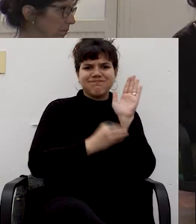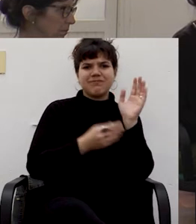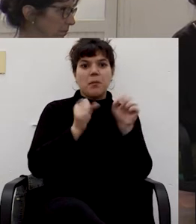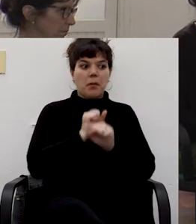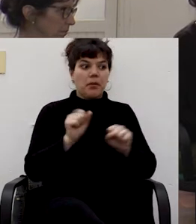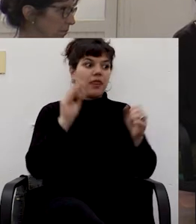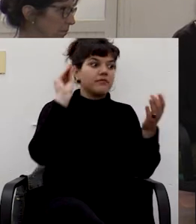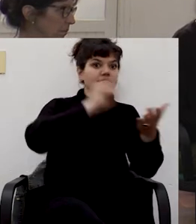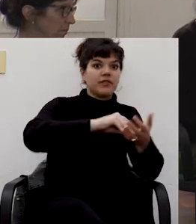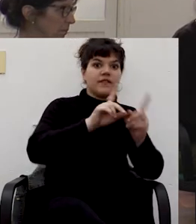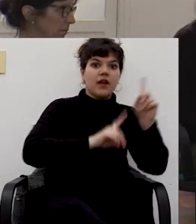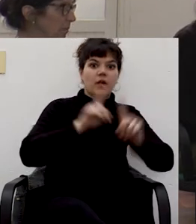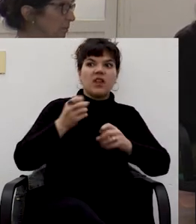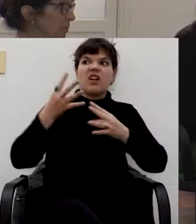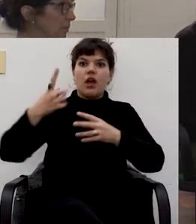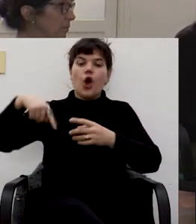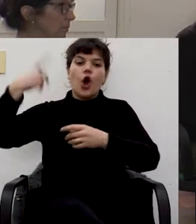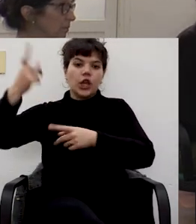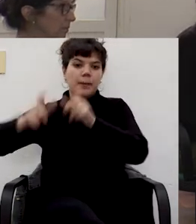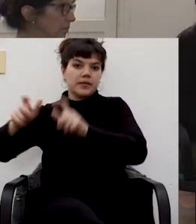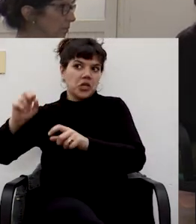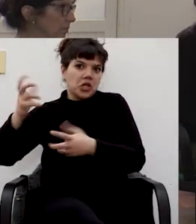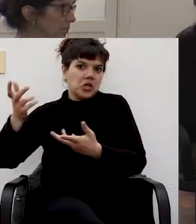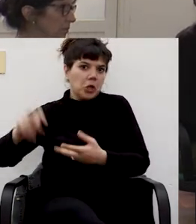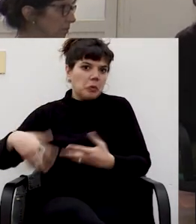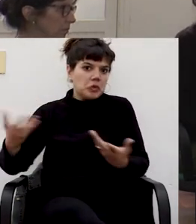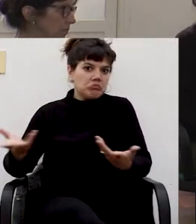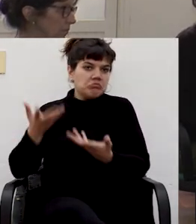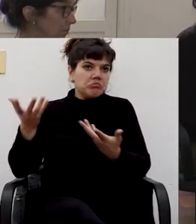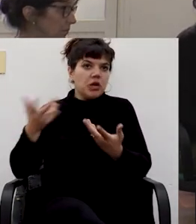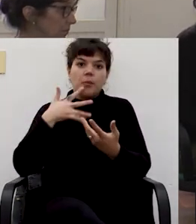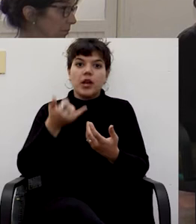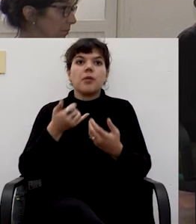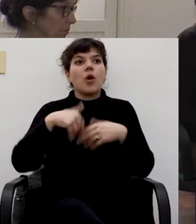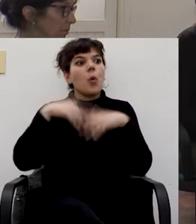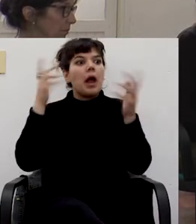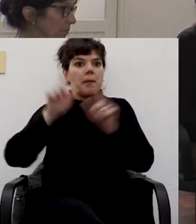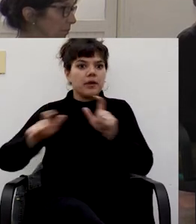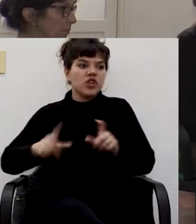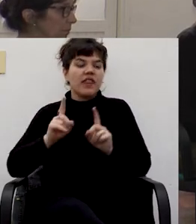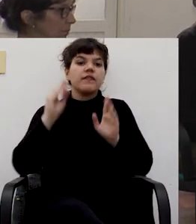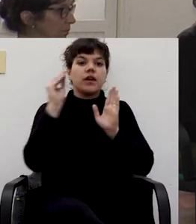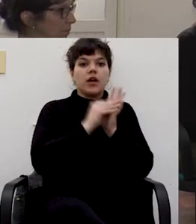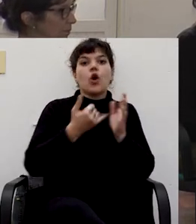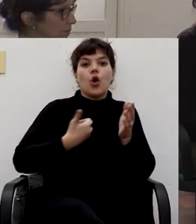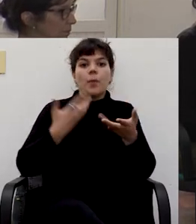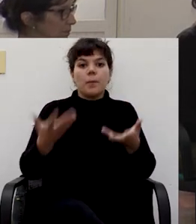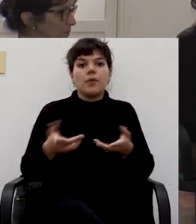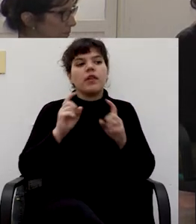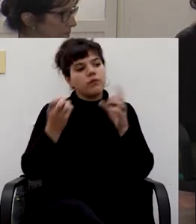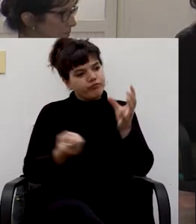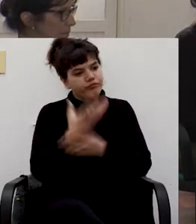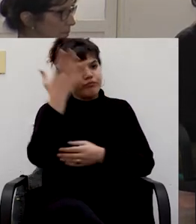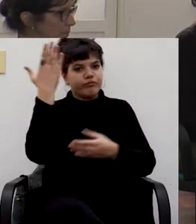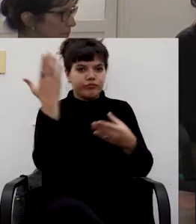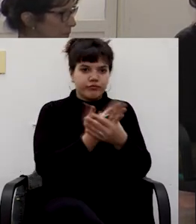se encuentra en situación de privación de libertad. Por ejemplo, que además de lo que cualquier persona tiene que hacer, se tiene que generar un expediente que